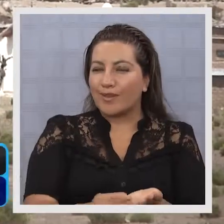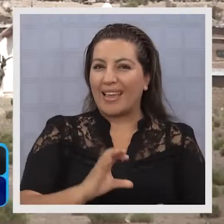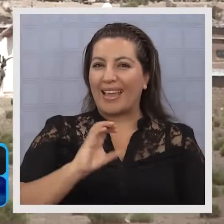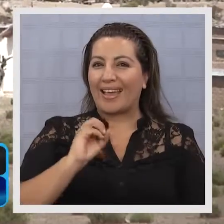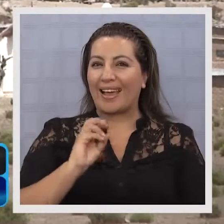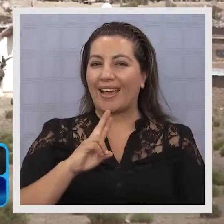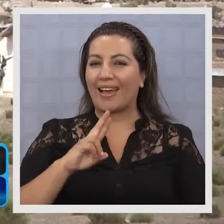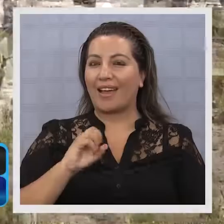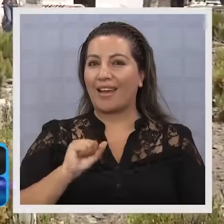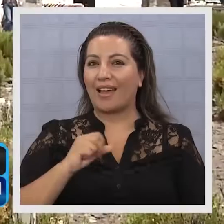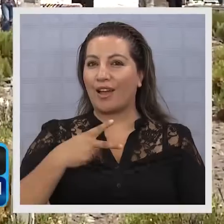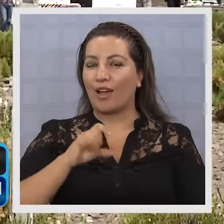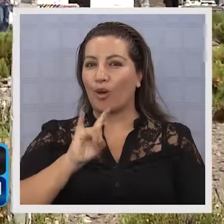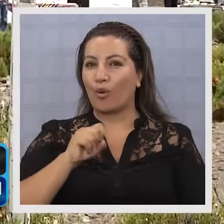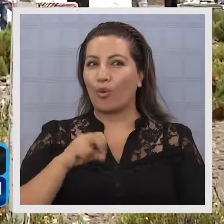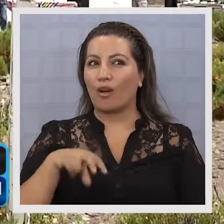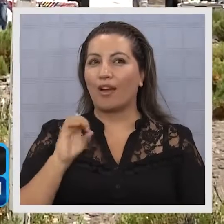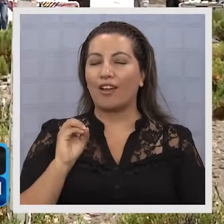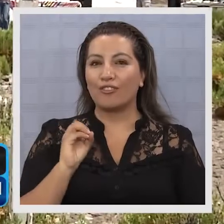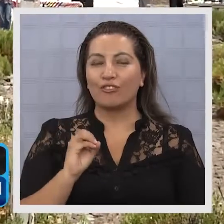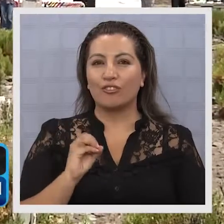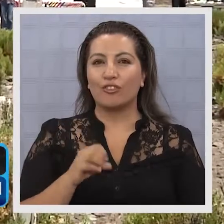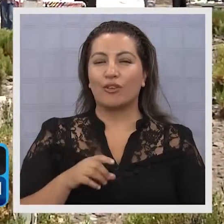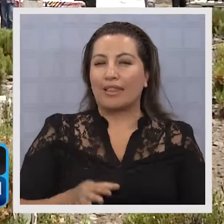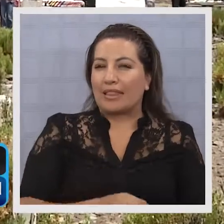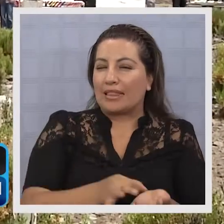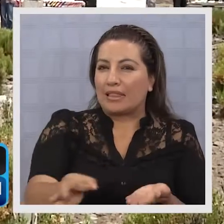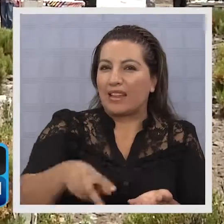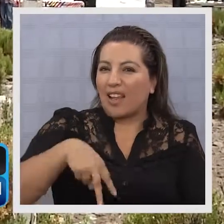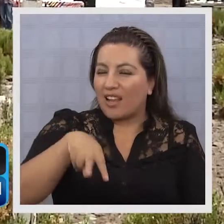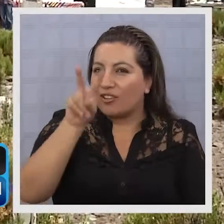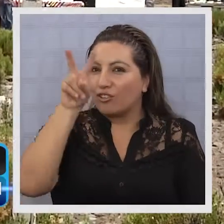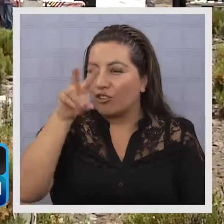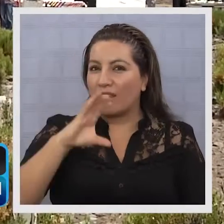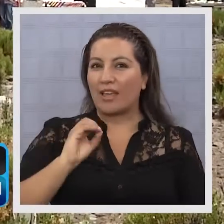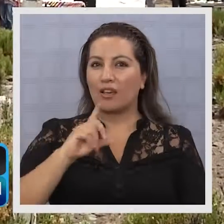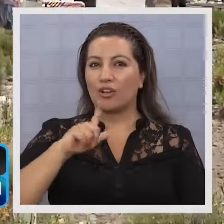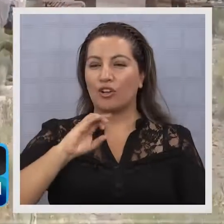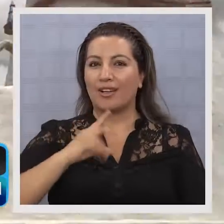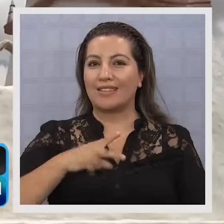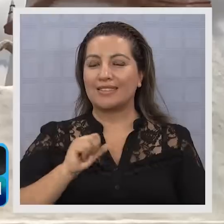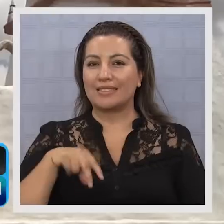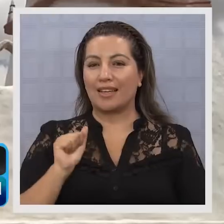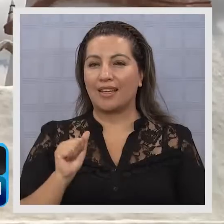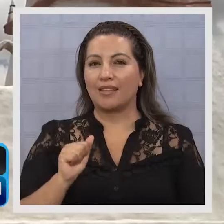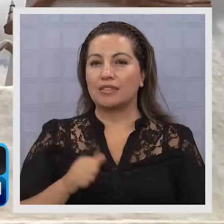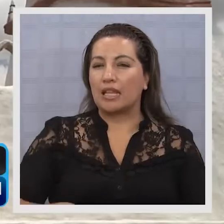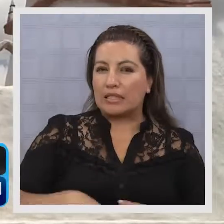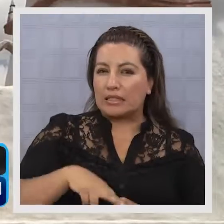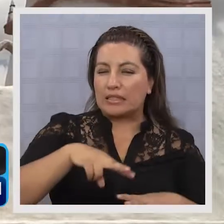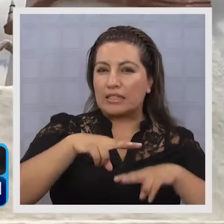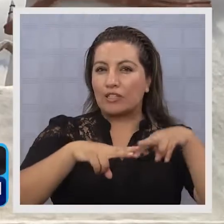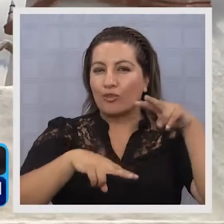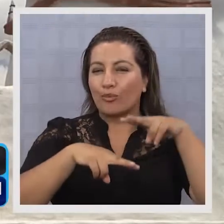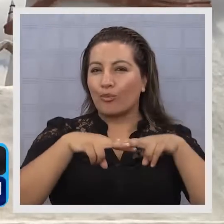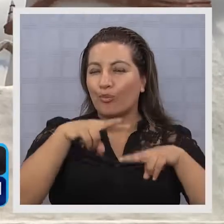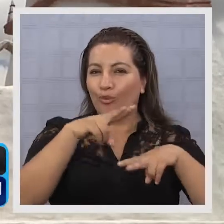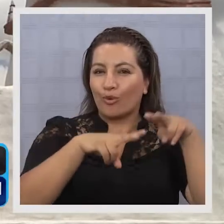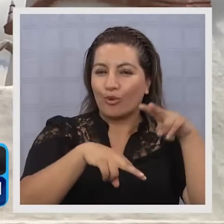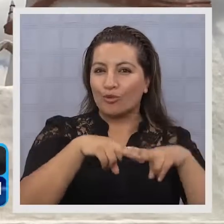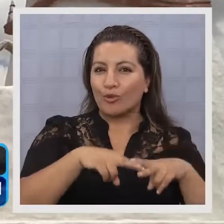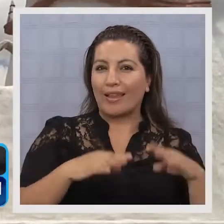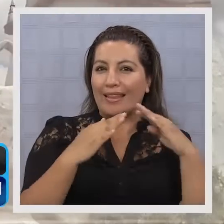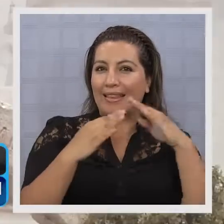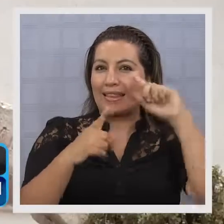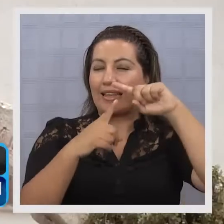En la localidad de Caraguano, comunidad andina ubicada a 30 kilómetros al noroeste de Colchane, se inauguraron las obras de restauración